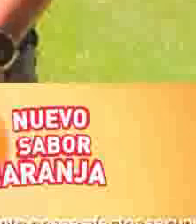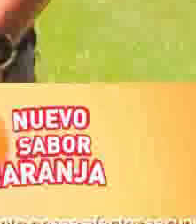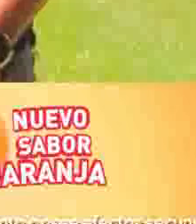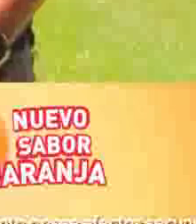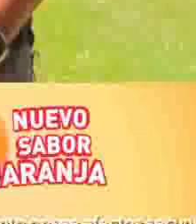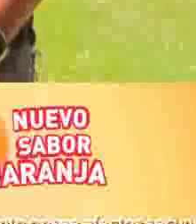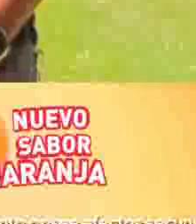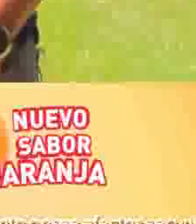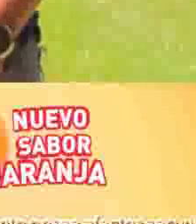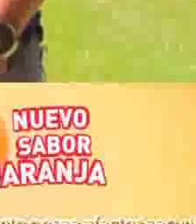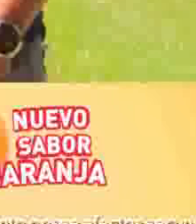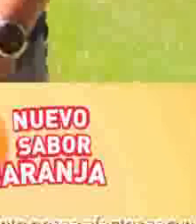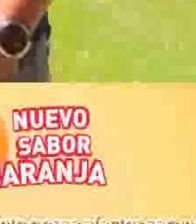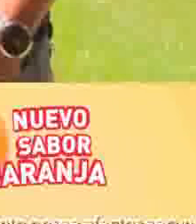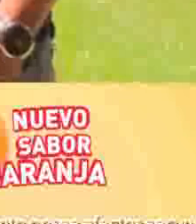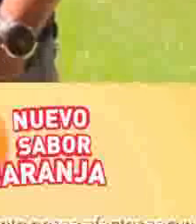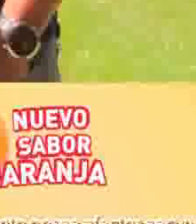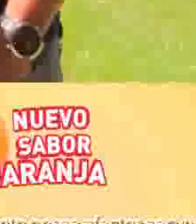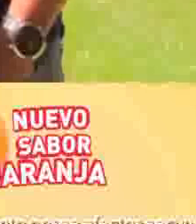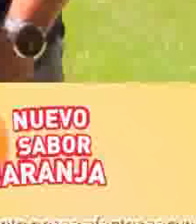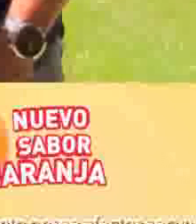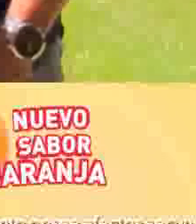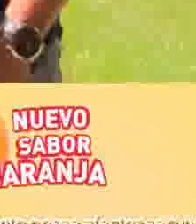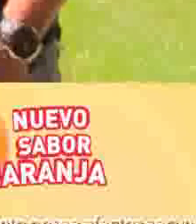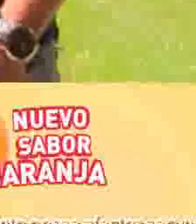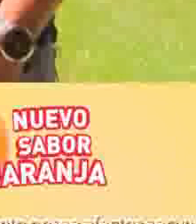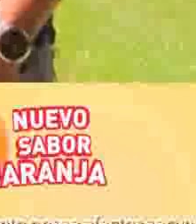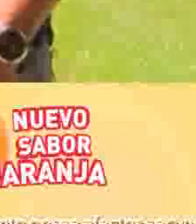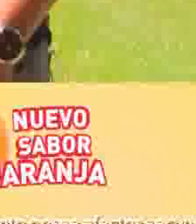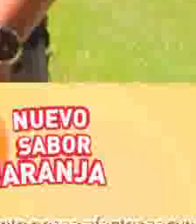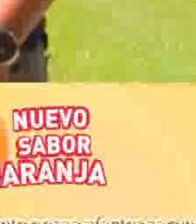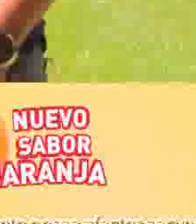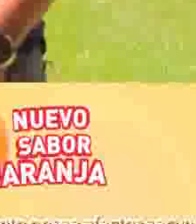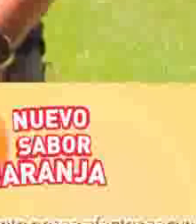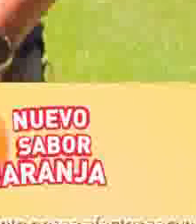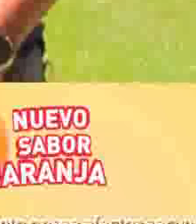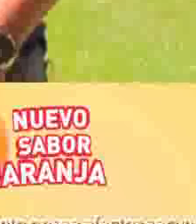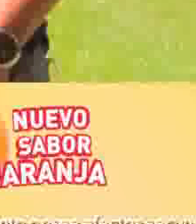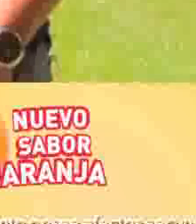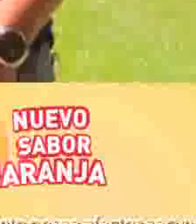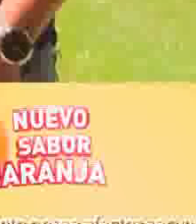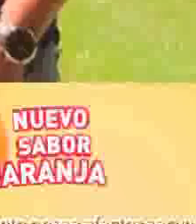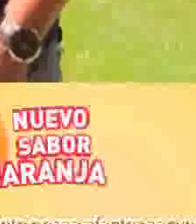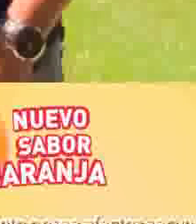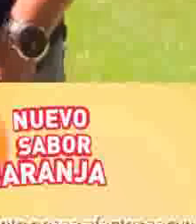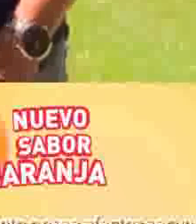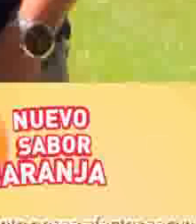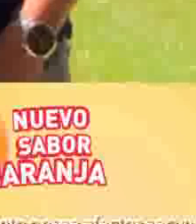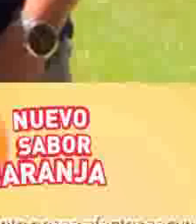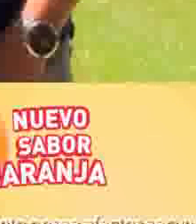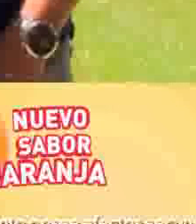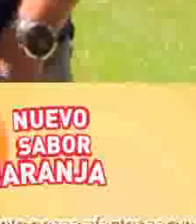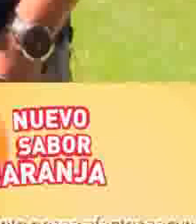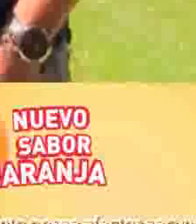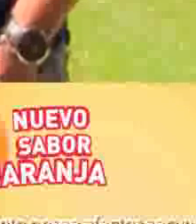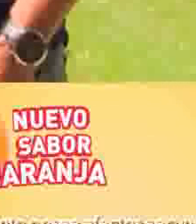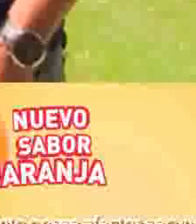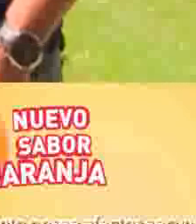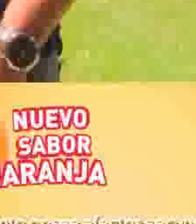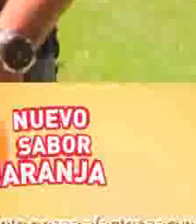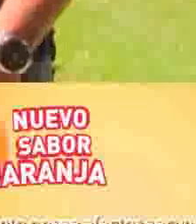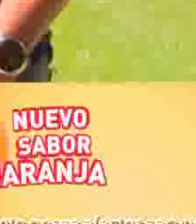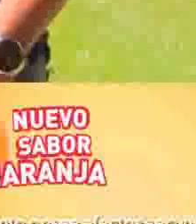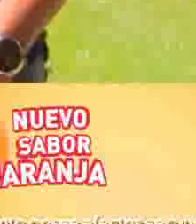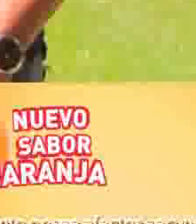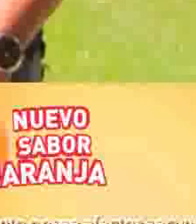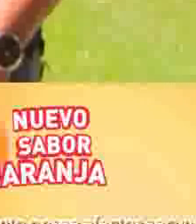combate cuatro síntomas de la acidez en solo segundos que el malestar estomacal indigestión no te quiten el antojo ahora podes disfrutar de tus comidas favoritas con el